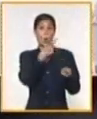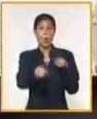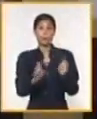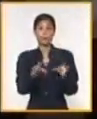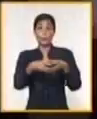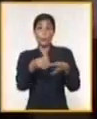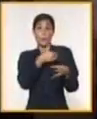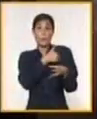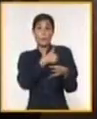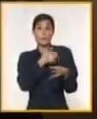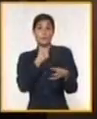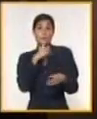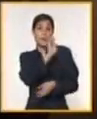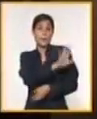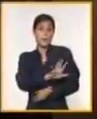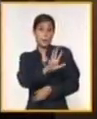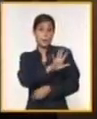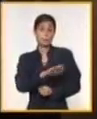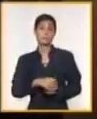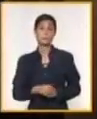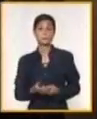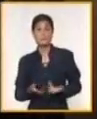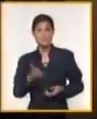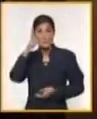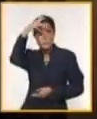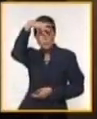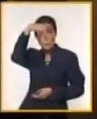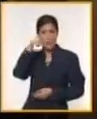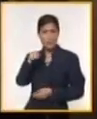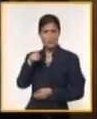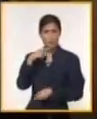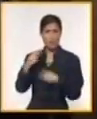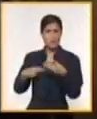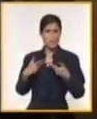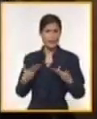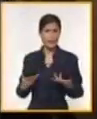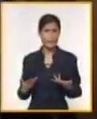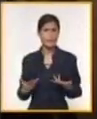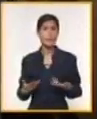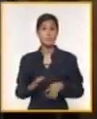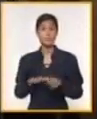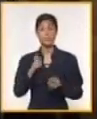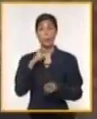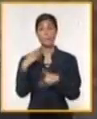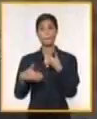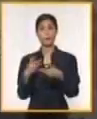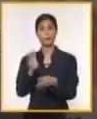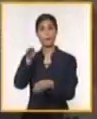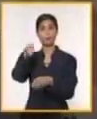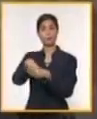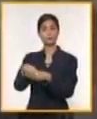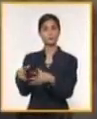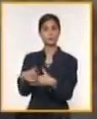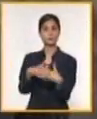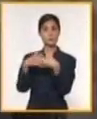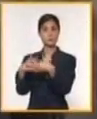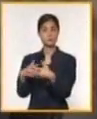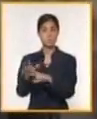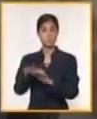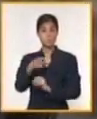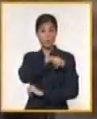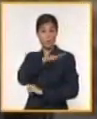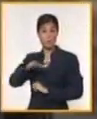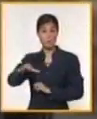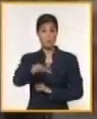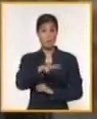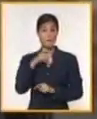a Europa. Sin embargo, Trump también se enfrenta a una presión creciente a nivel nacional. Aunque la mayoría de los republicanos apoyan